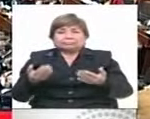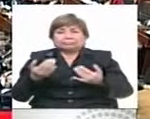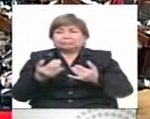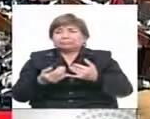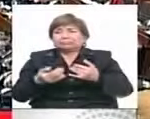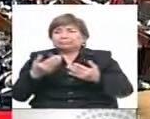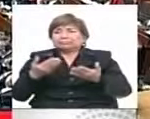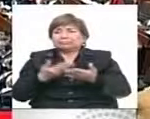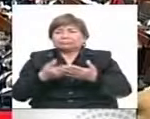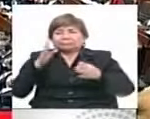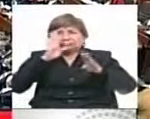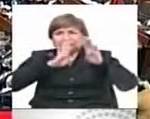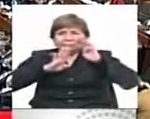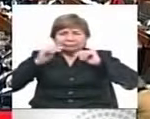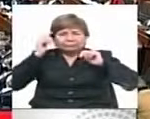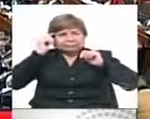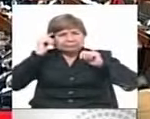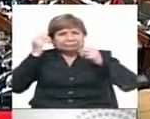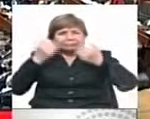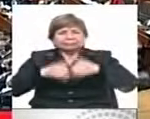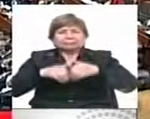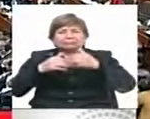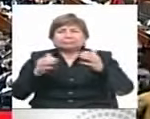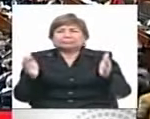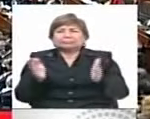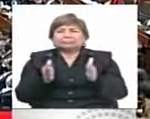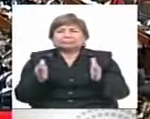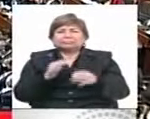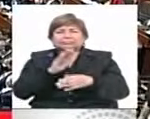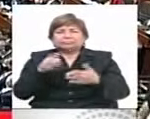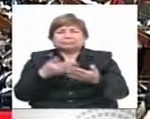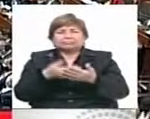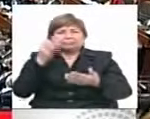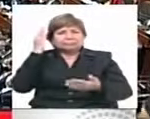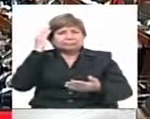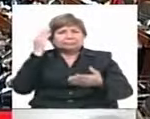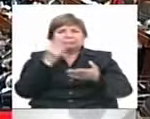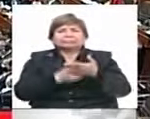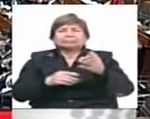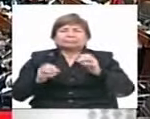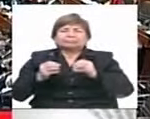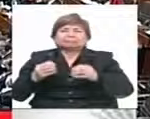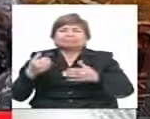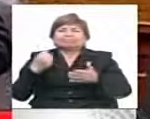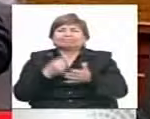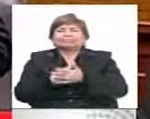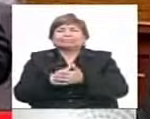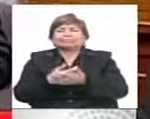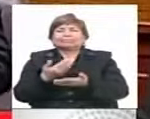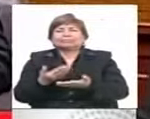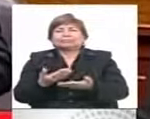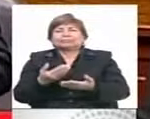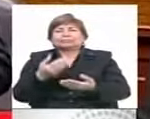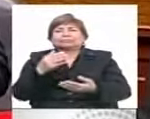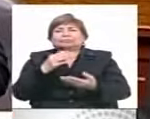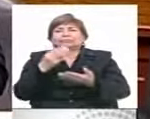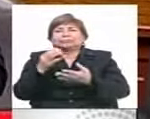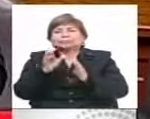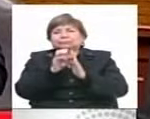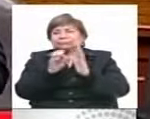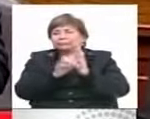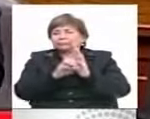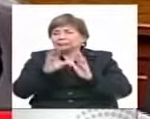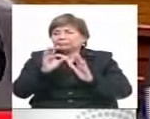hay una preocupación de parte de ellos de la pequeña y mediana empresa. Todos sabemos cómo han sido afectados a través de las leyes impuestas por una constitución